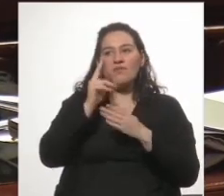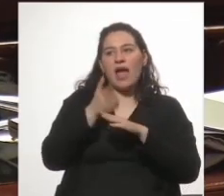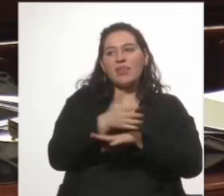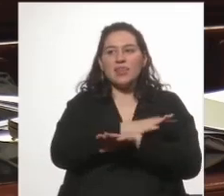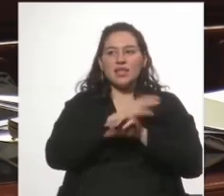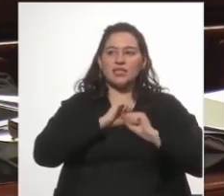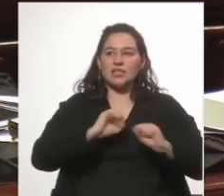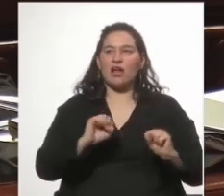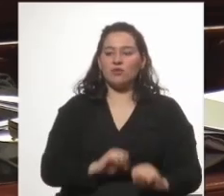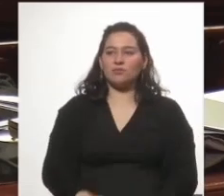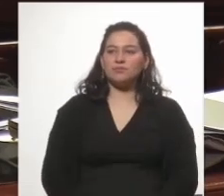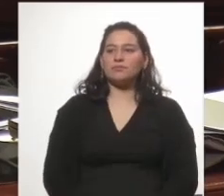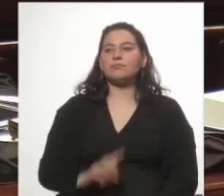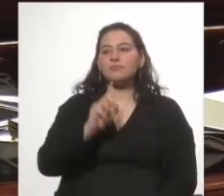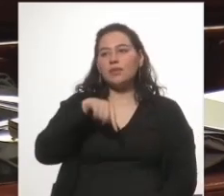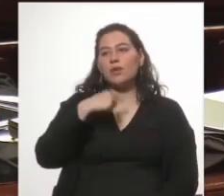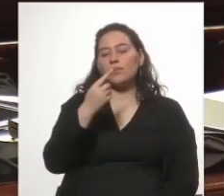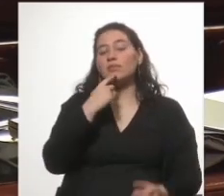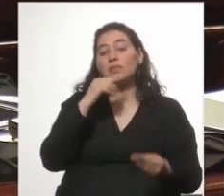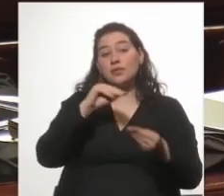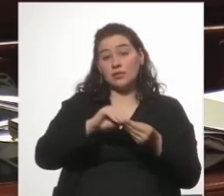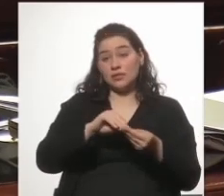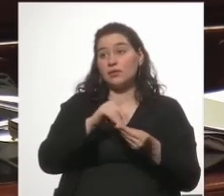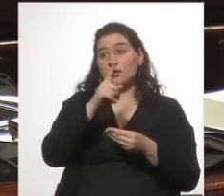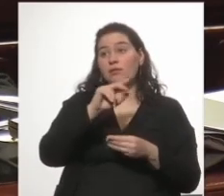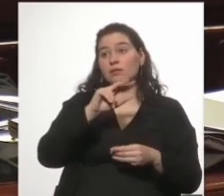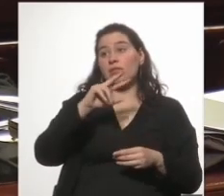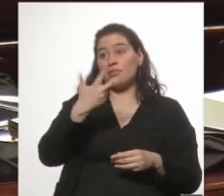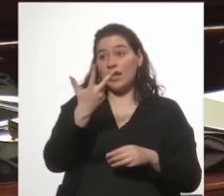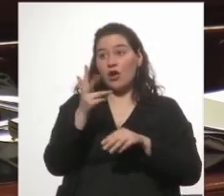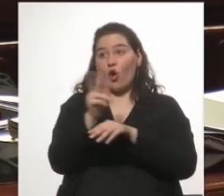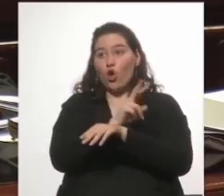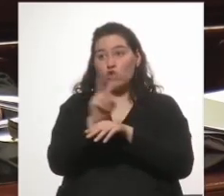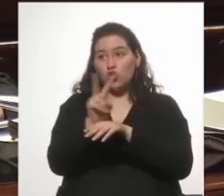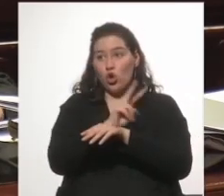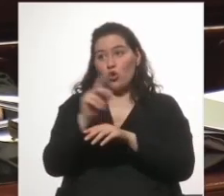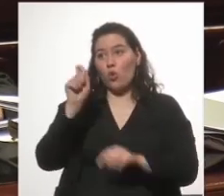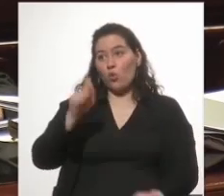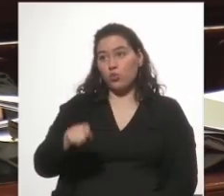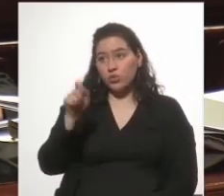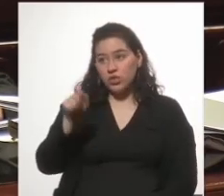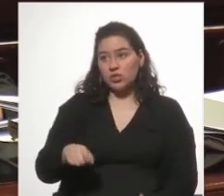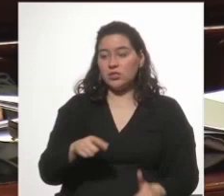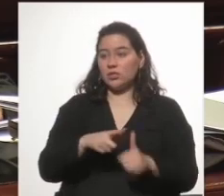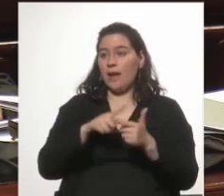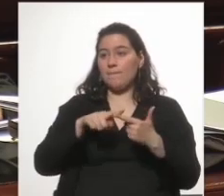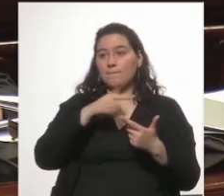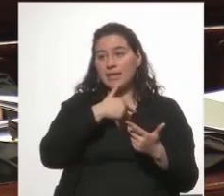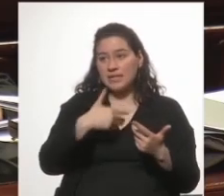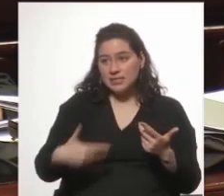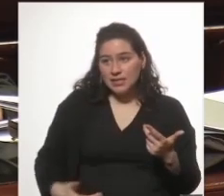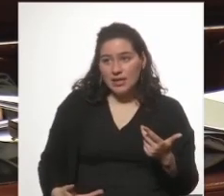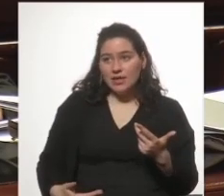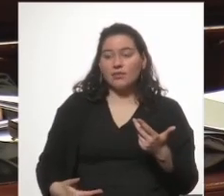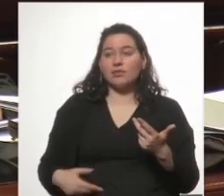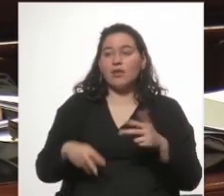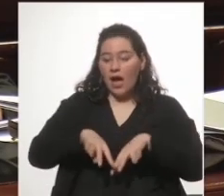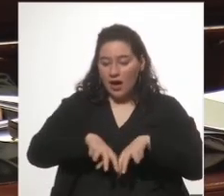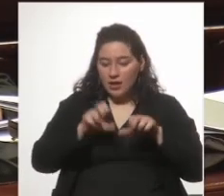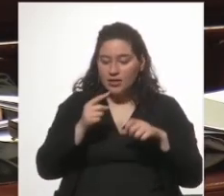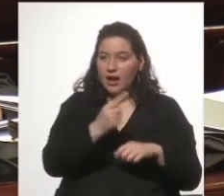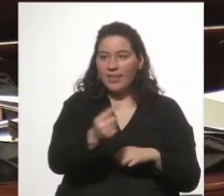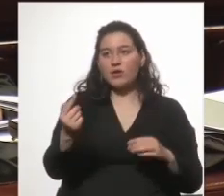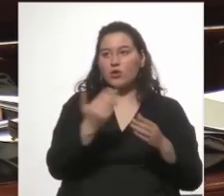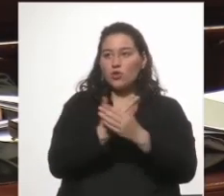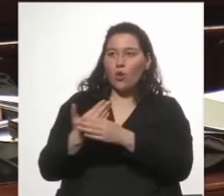secretario. Más adelante agrega, en presidencia hay un triple control, el de la justicia, del propio presidente que analiza todos los documentos y